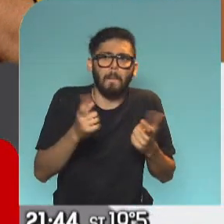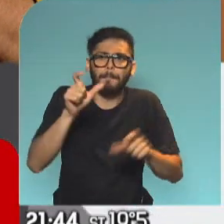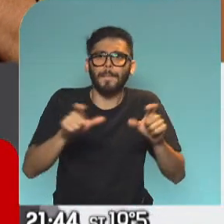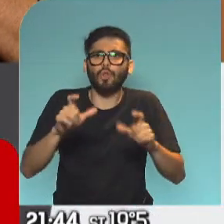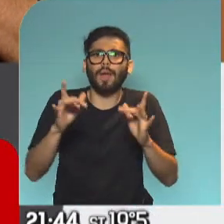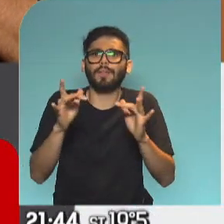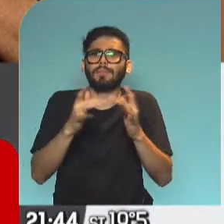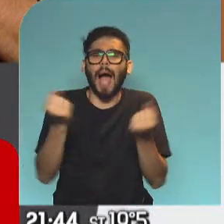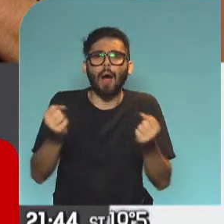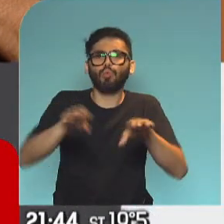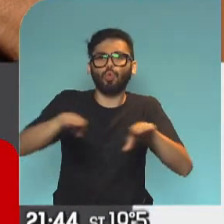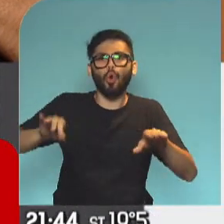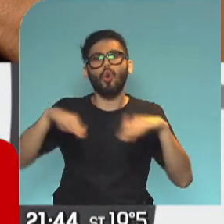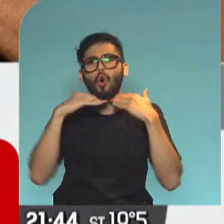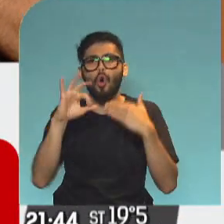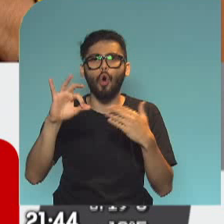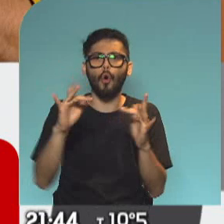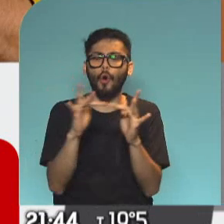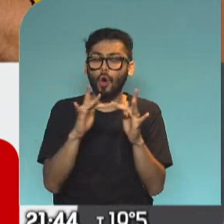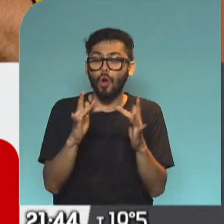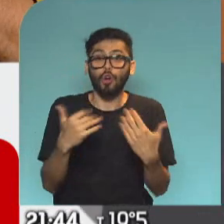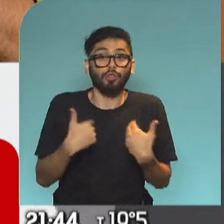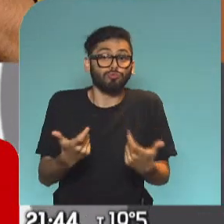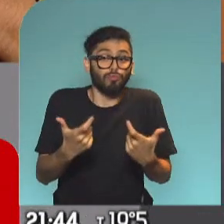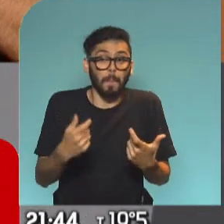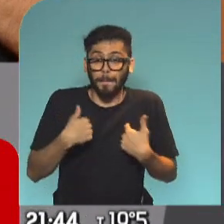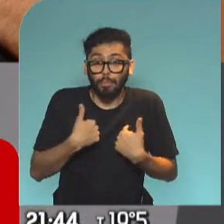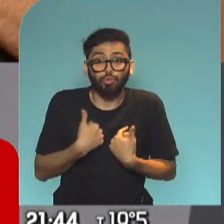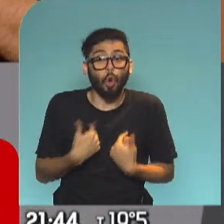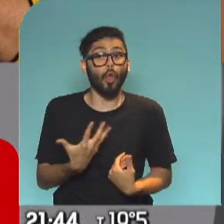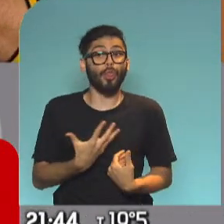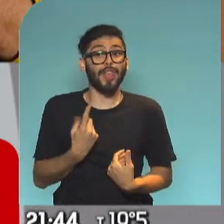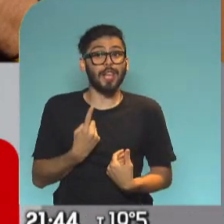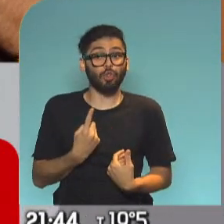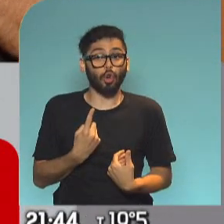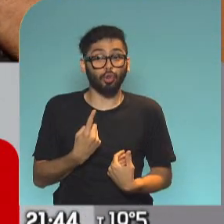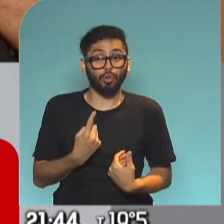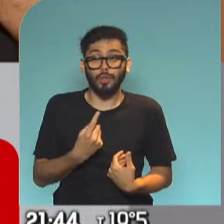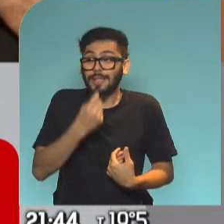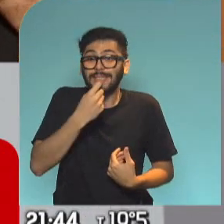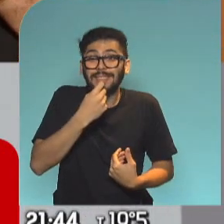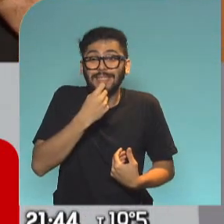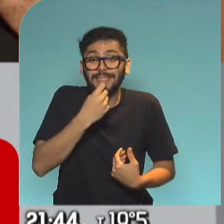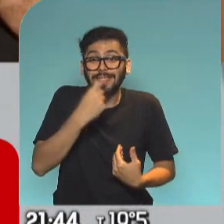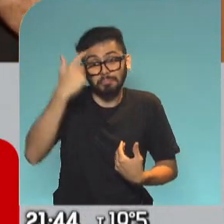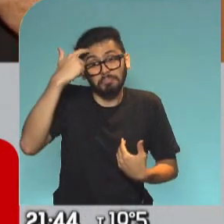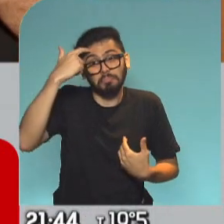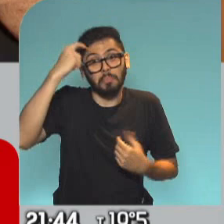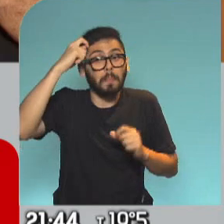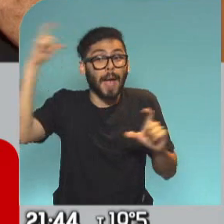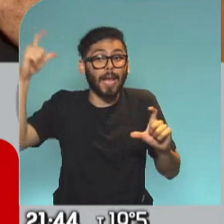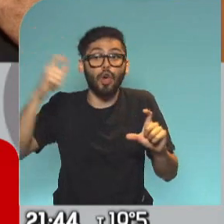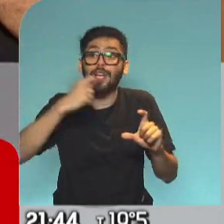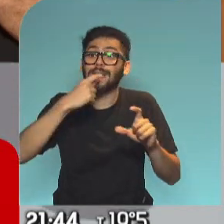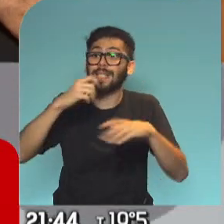disfrutar desde su auto. Digo, hay muchos espectáculos. A mí mismo como director me hubiera agarrado mucha angustia si lo que tuviera en escena no